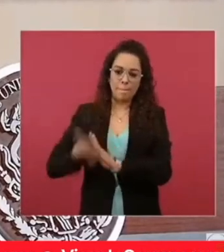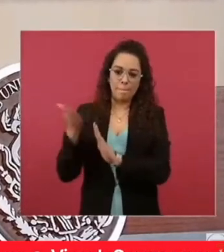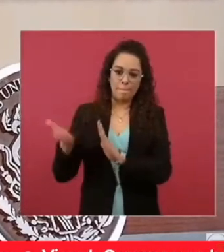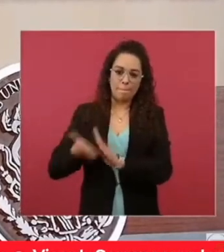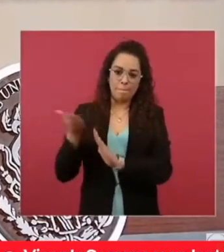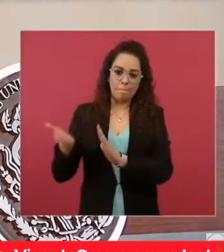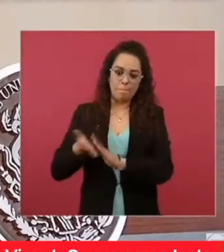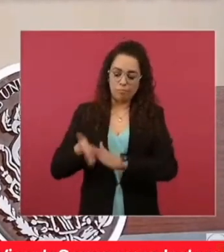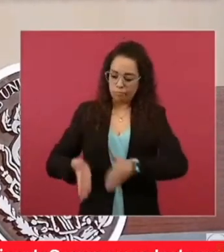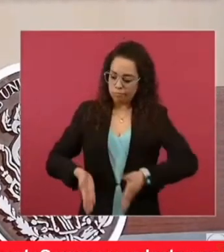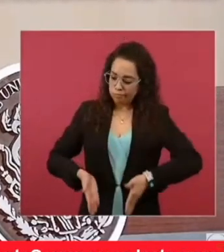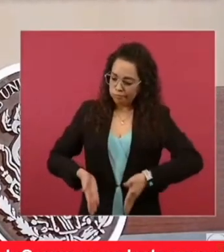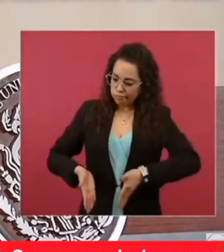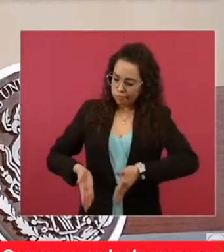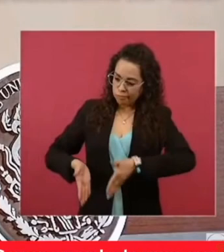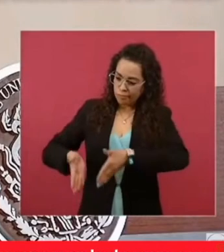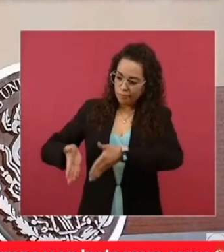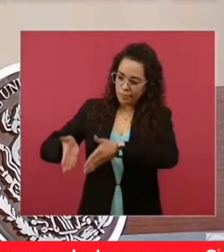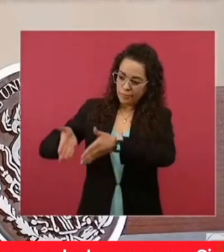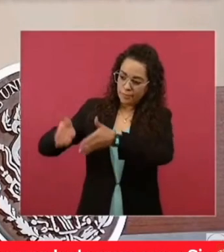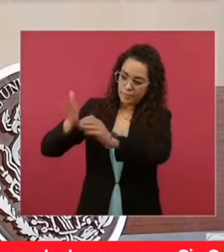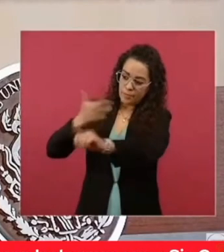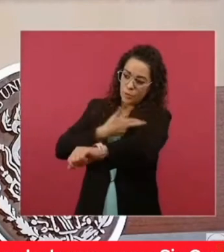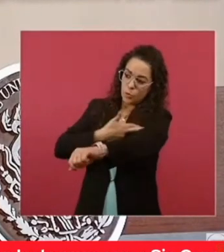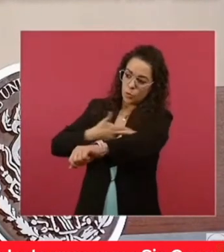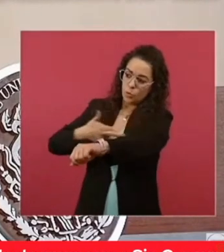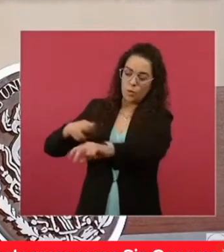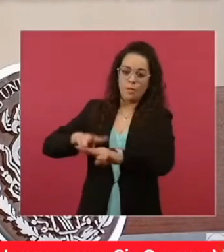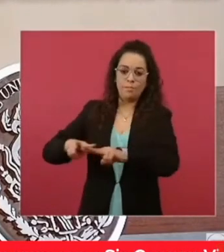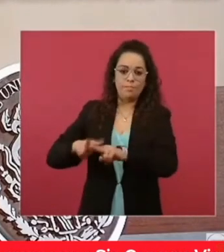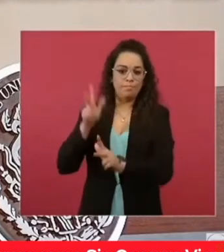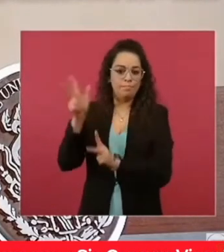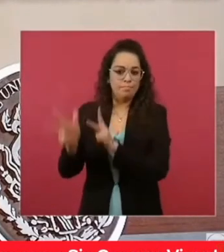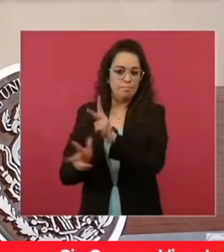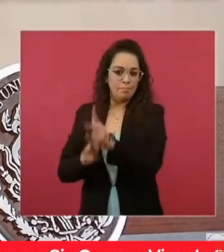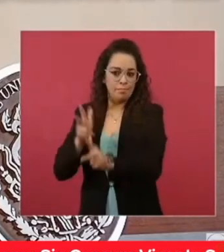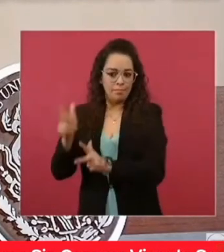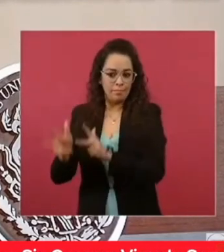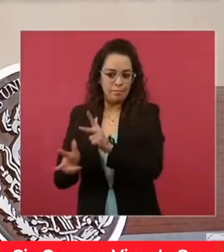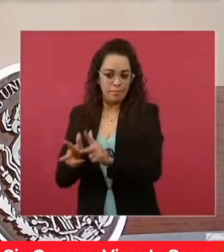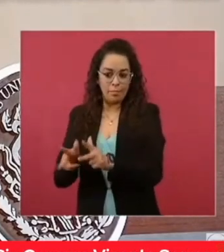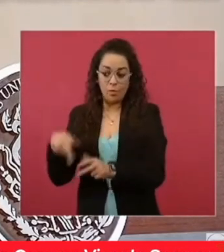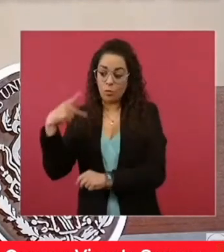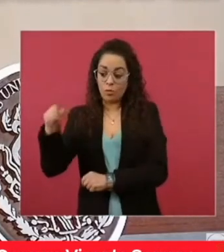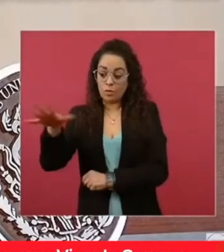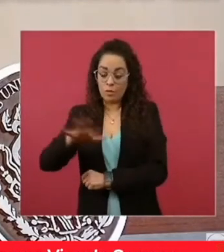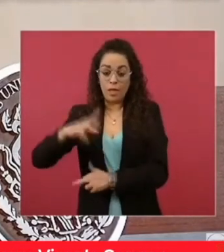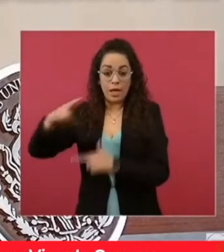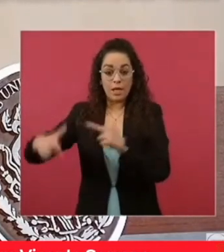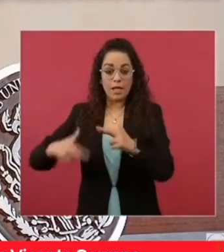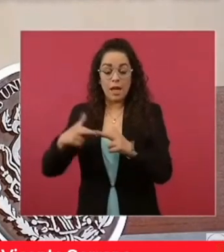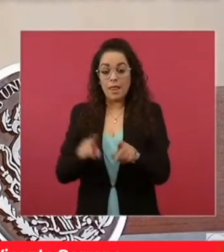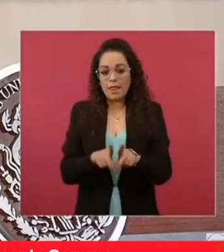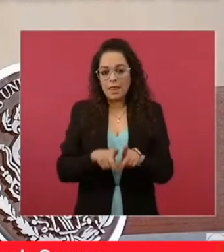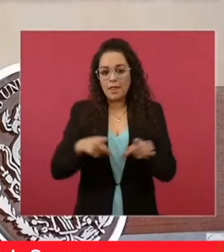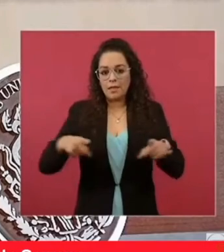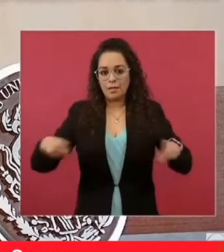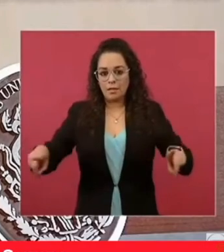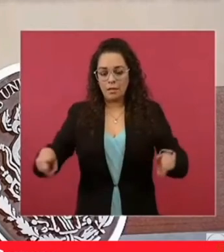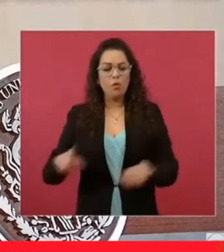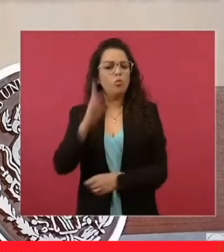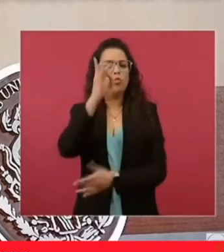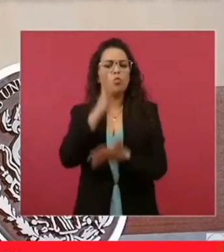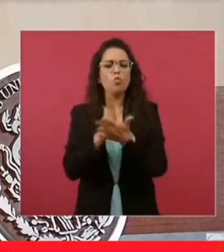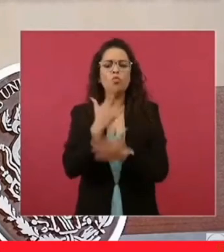tren Maya este gran proyecto de desarrollo regional que no solo es un sistema de transporte